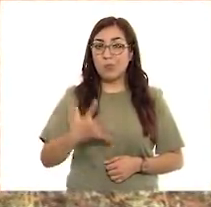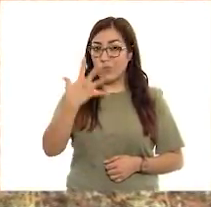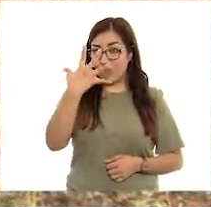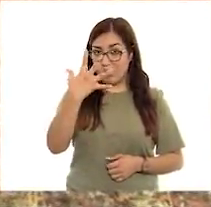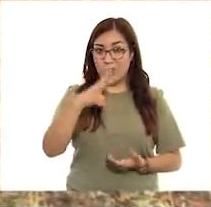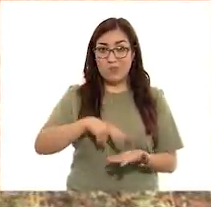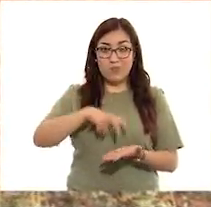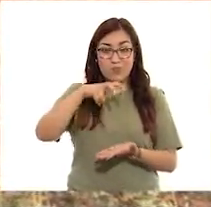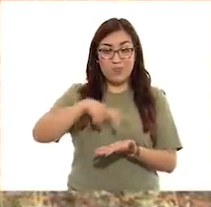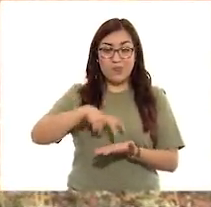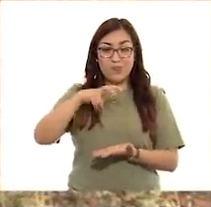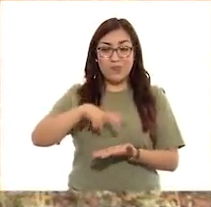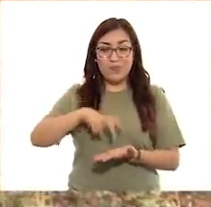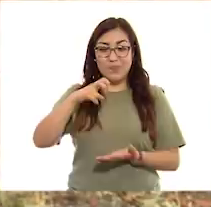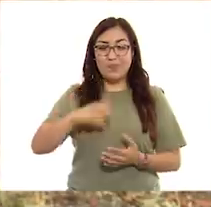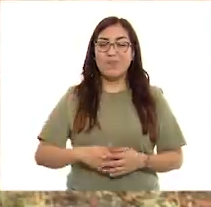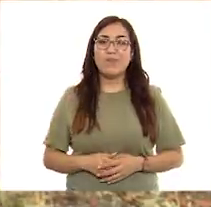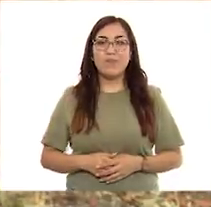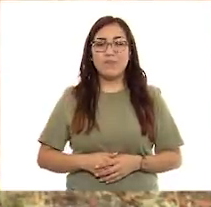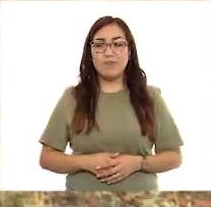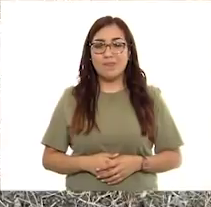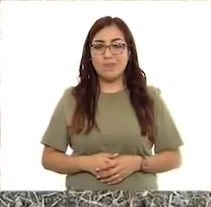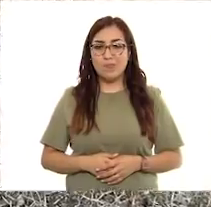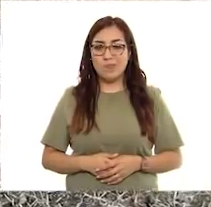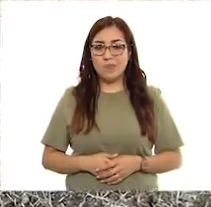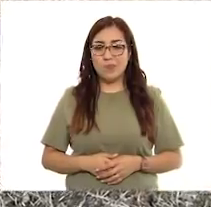Cinco brincos.